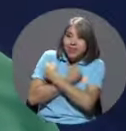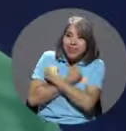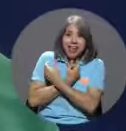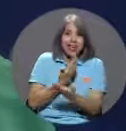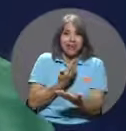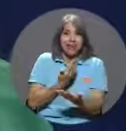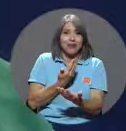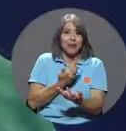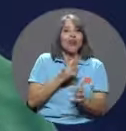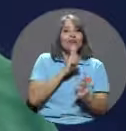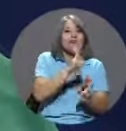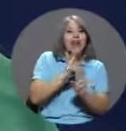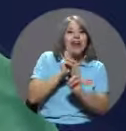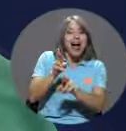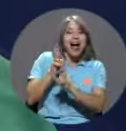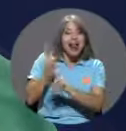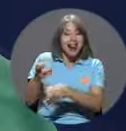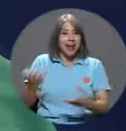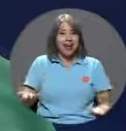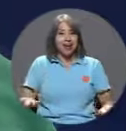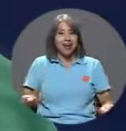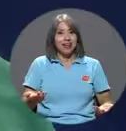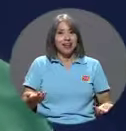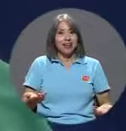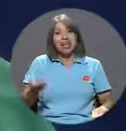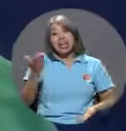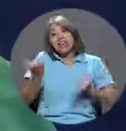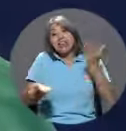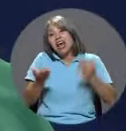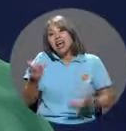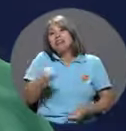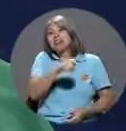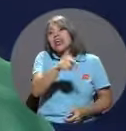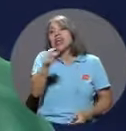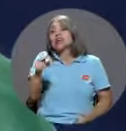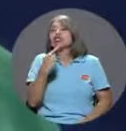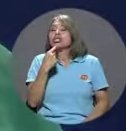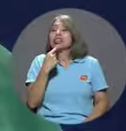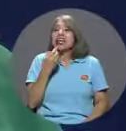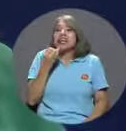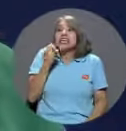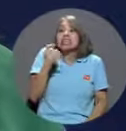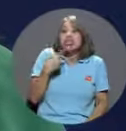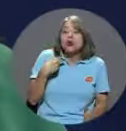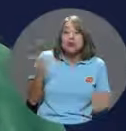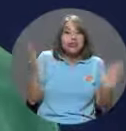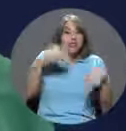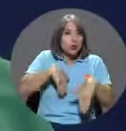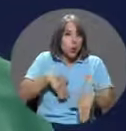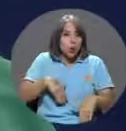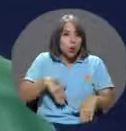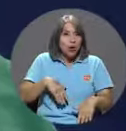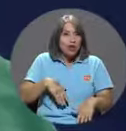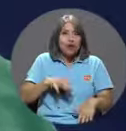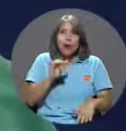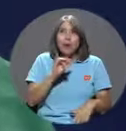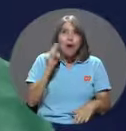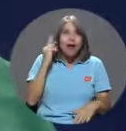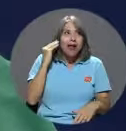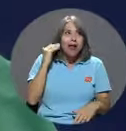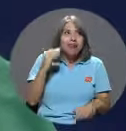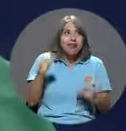regalan cosas y hacen tal vez algún comentario sobre, y si yo no estoy, y dejan algo